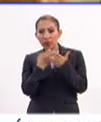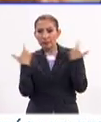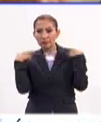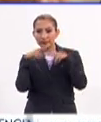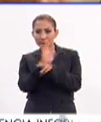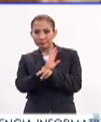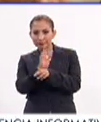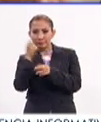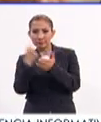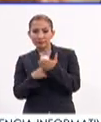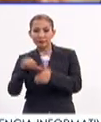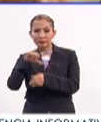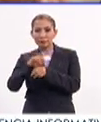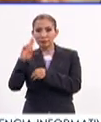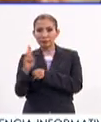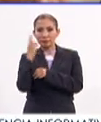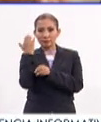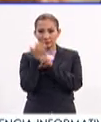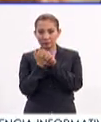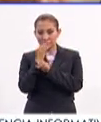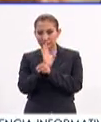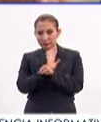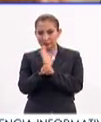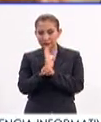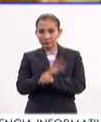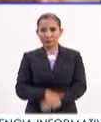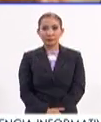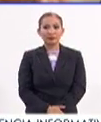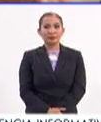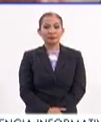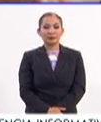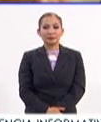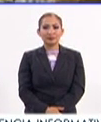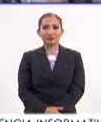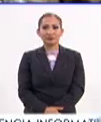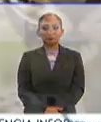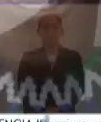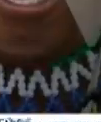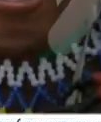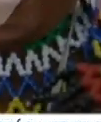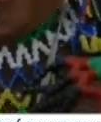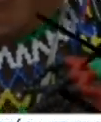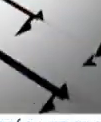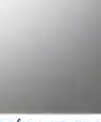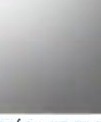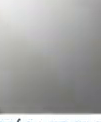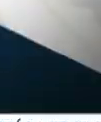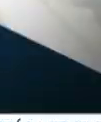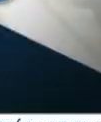y profesor de cine en el Centro Universitario de Estudios Cinematográficos.